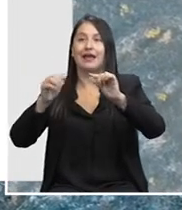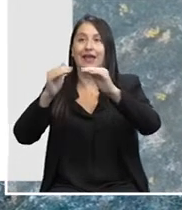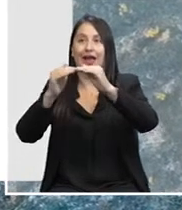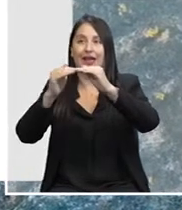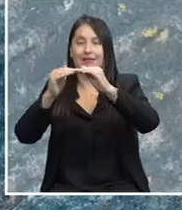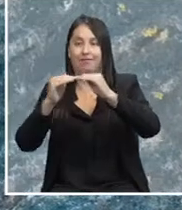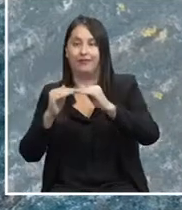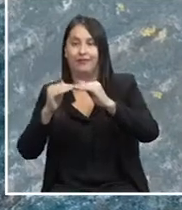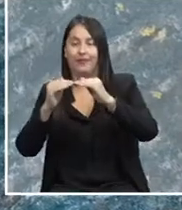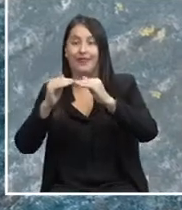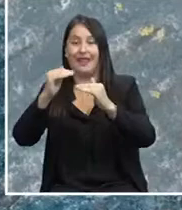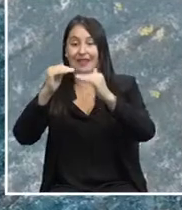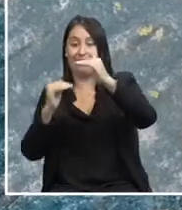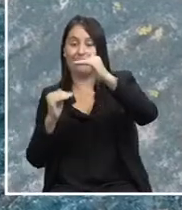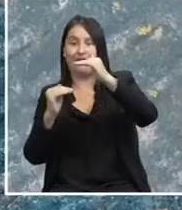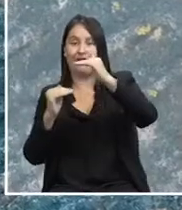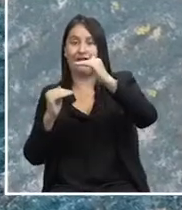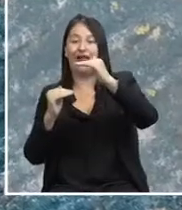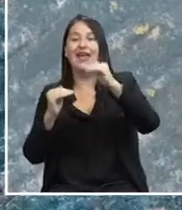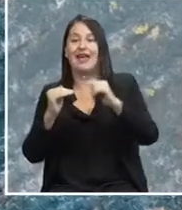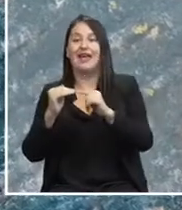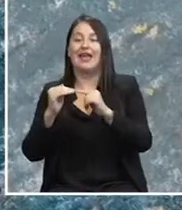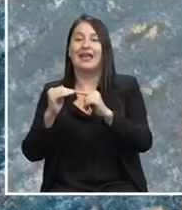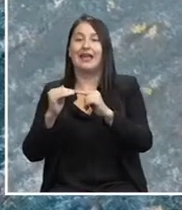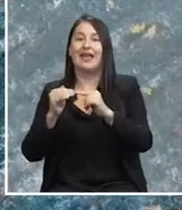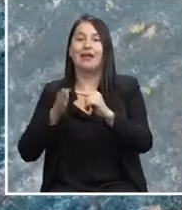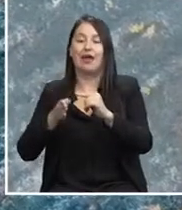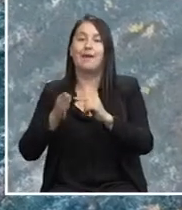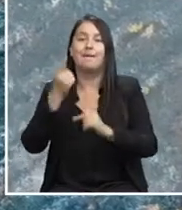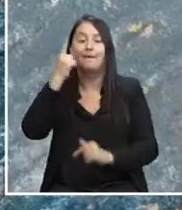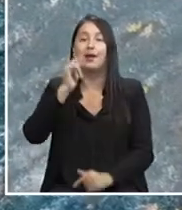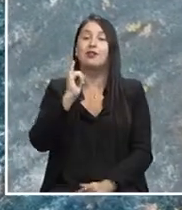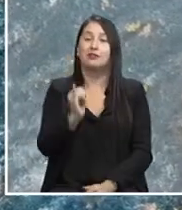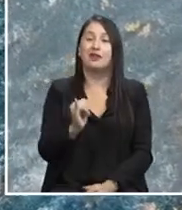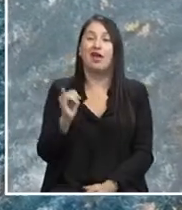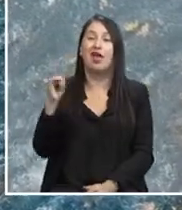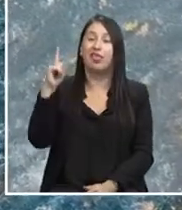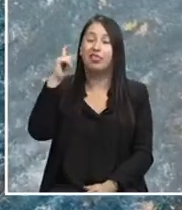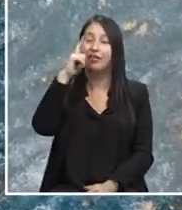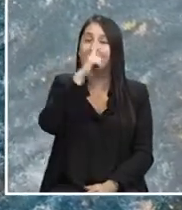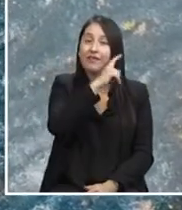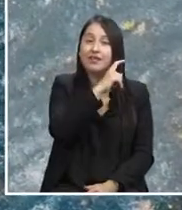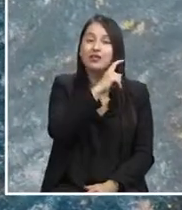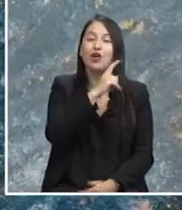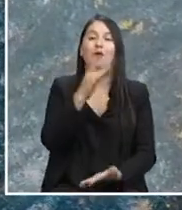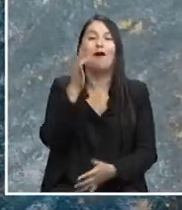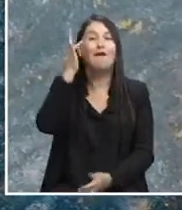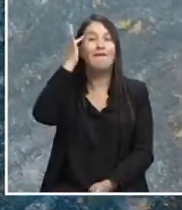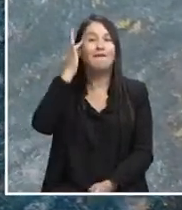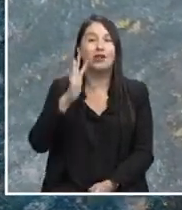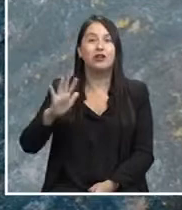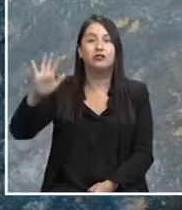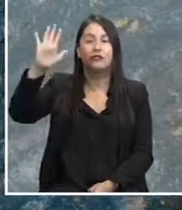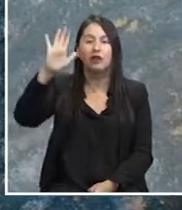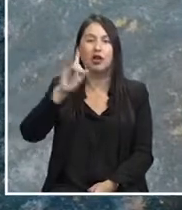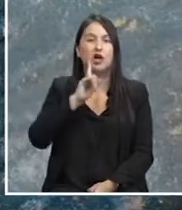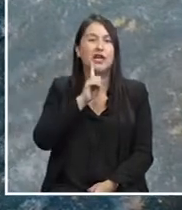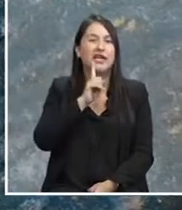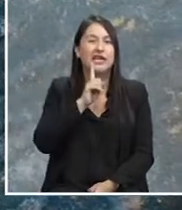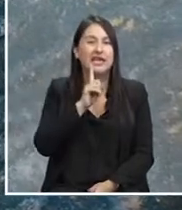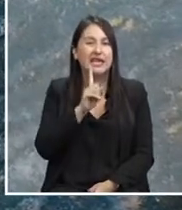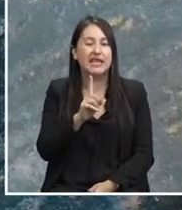diferencia de contaminación, pero claro, es bastante difícil, ¿cierto?, de un punto de vista filosófico, decir, bueno, ¿qué determina